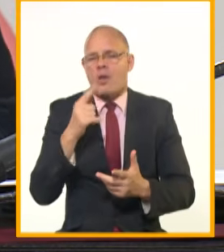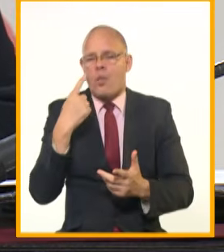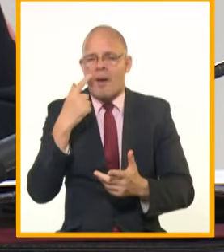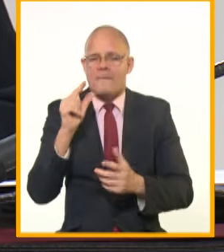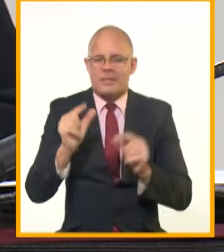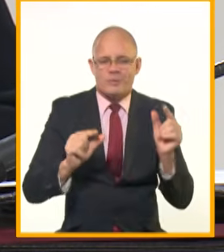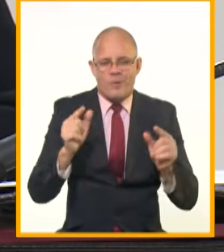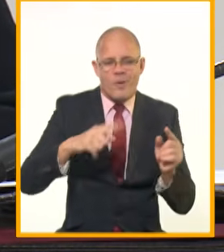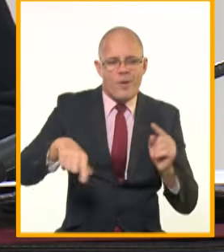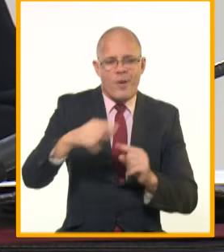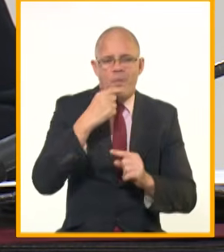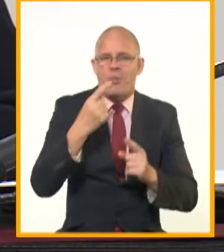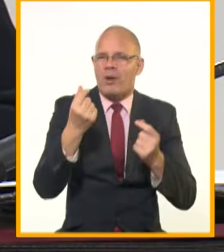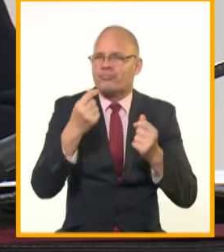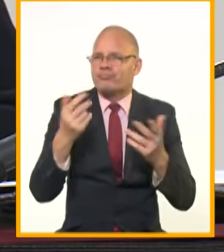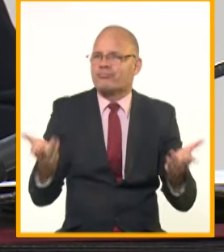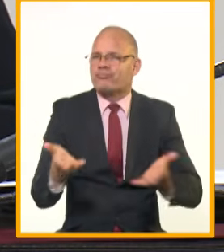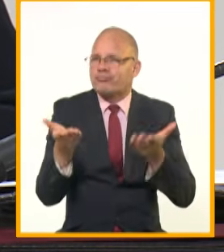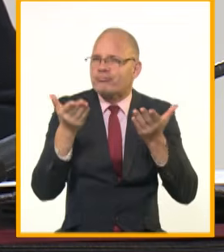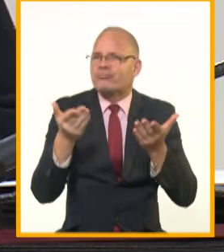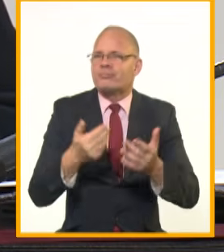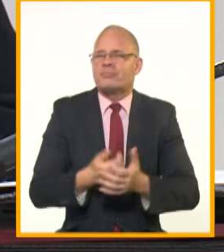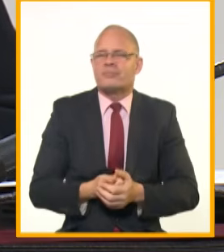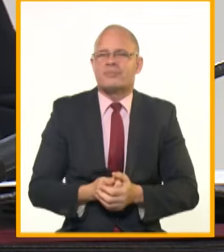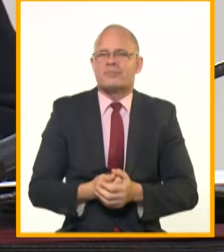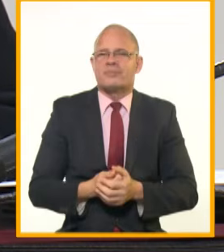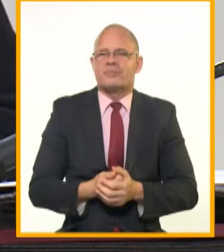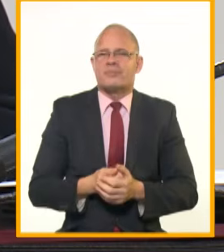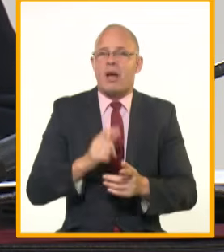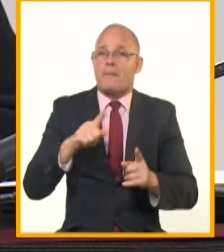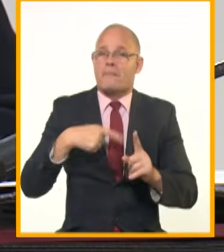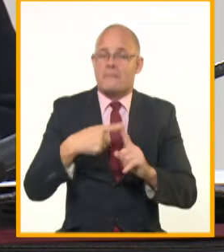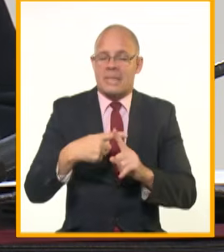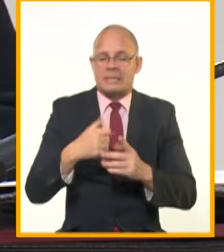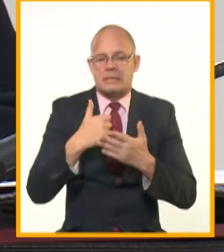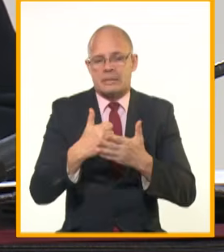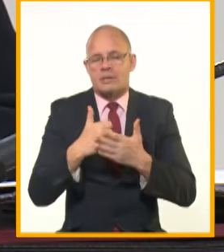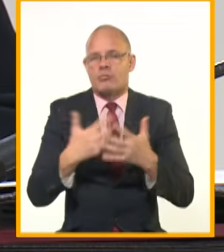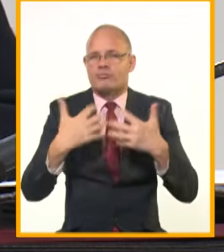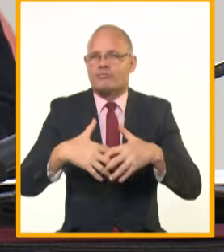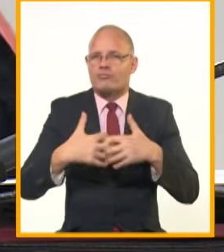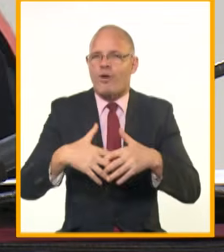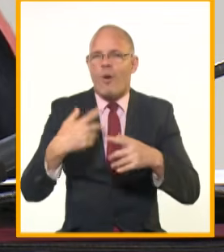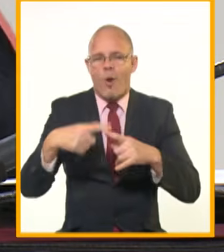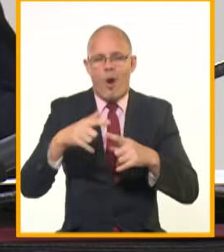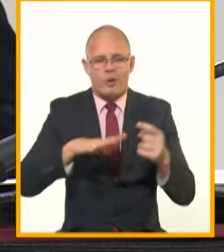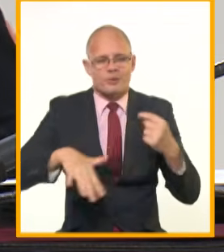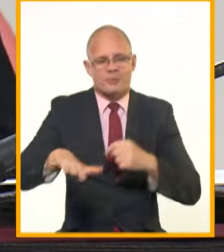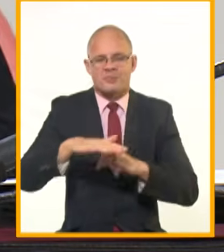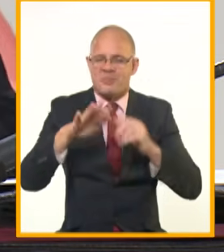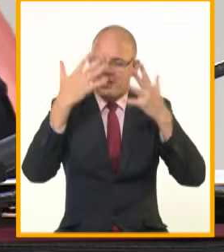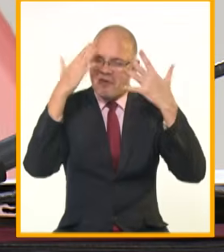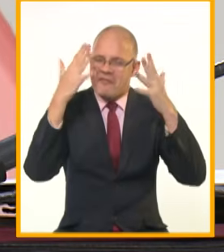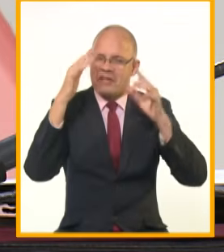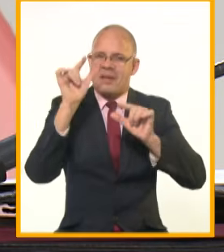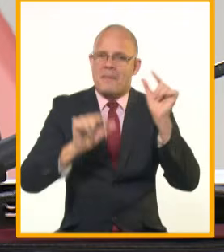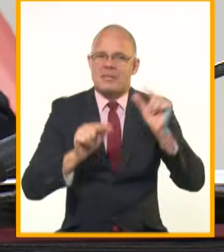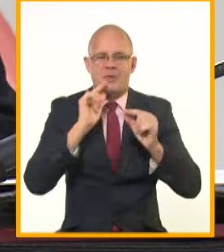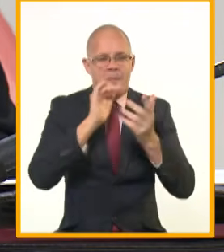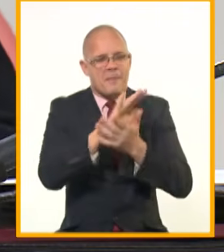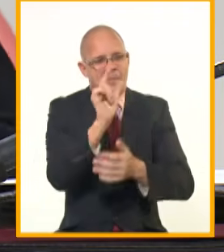a la macroeconomía cubana y también seguir aportando en la producción de nuestro país. Felicidades artemiseños,